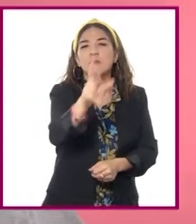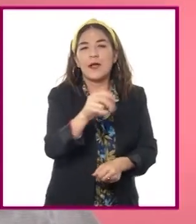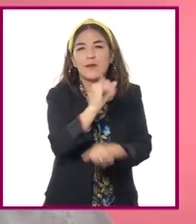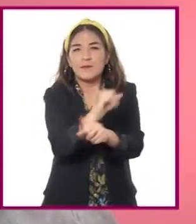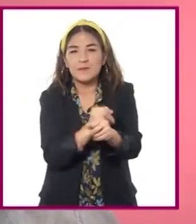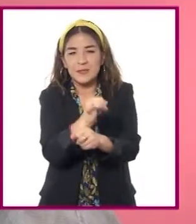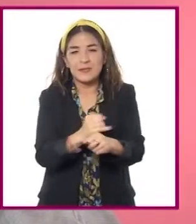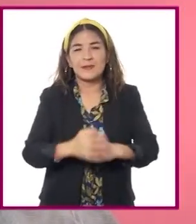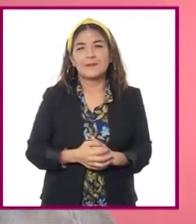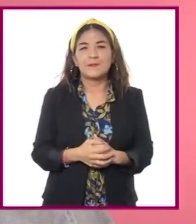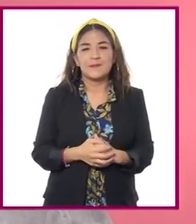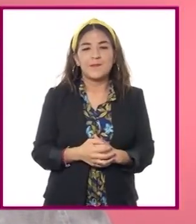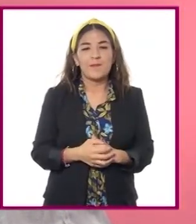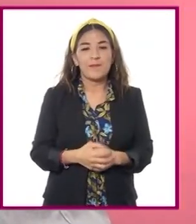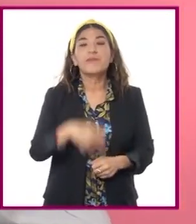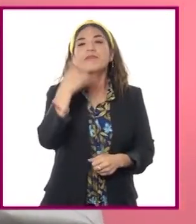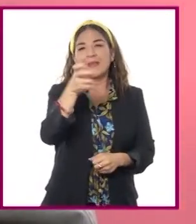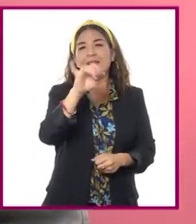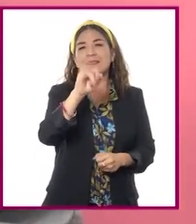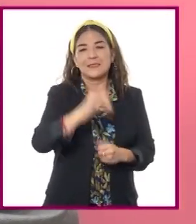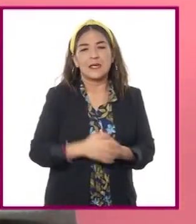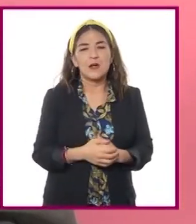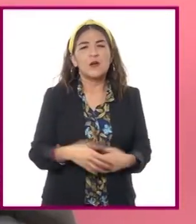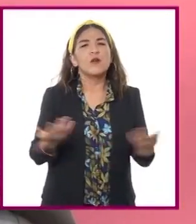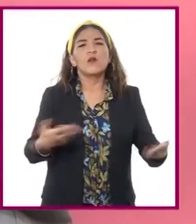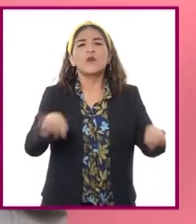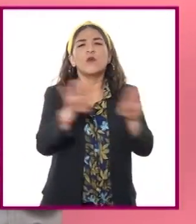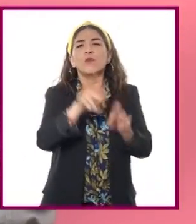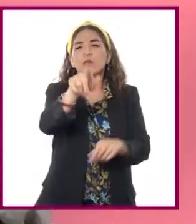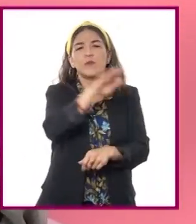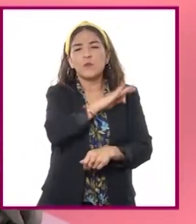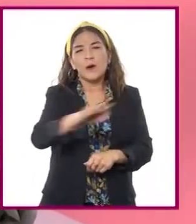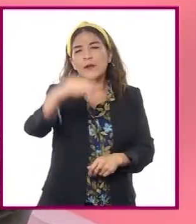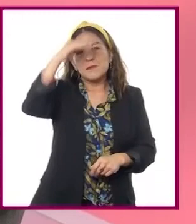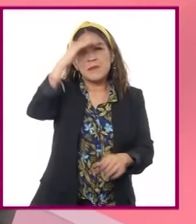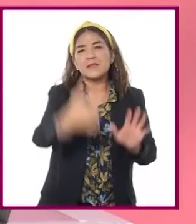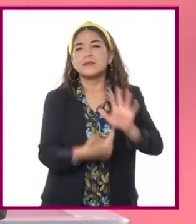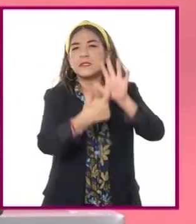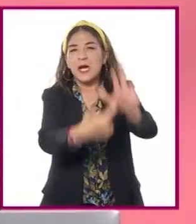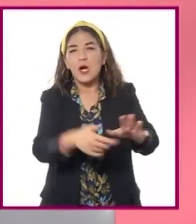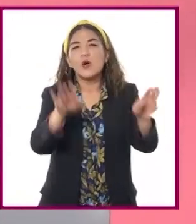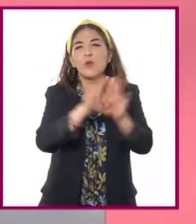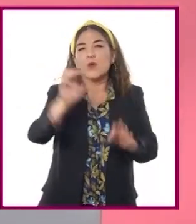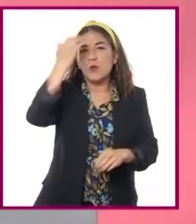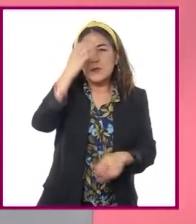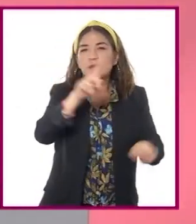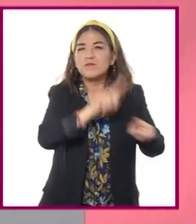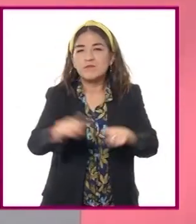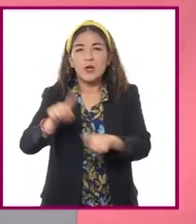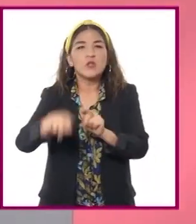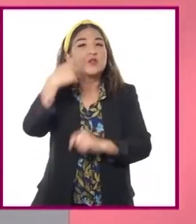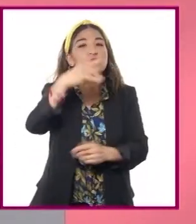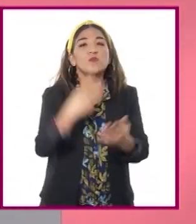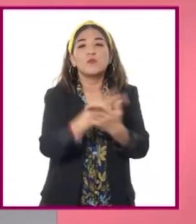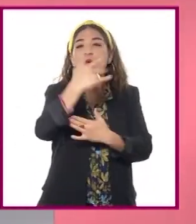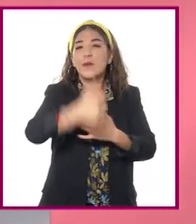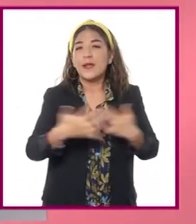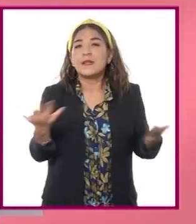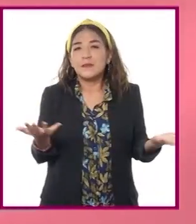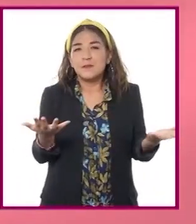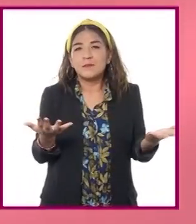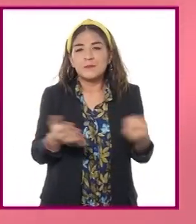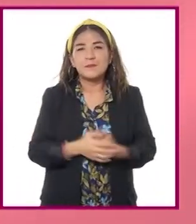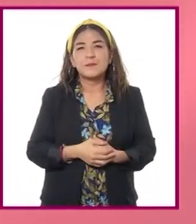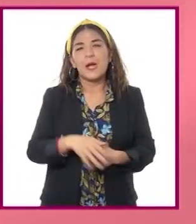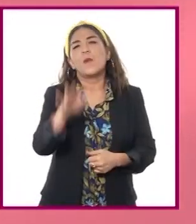investigaciones. Así es. ¿Cómo se les ocurre presentar o dar a conocer los resultados de su proyecto?